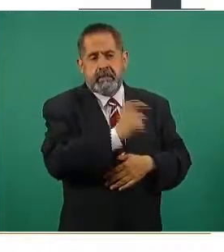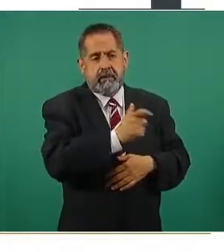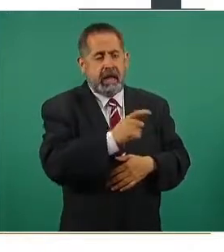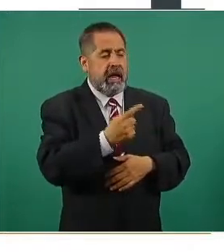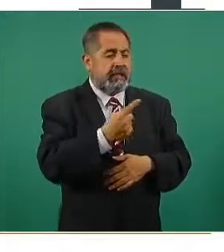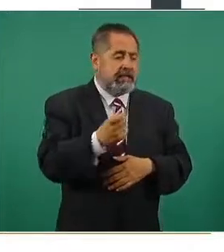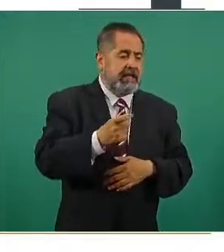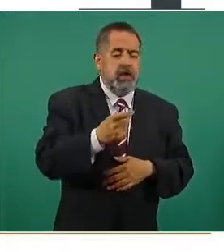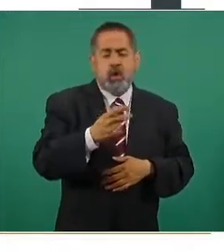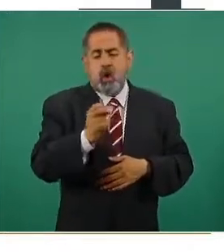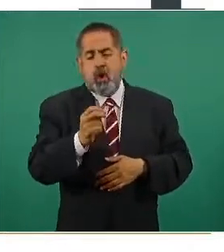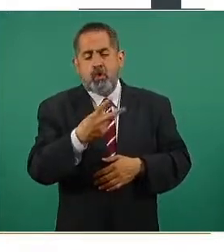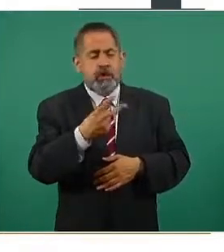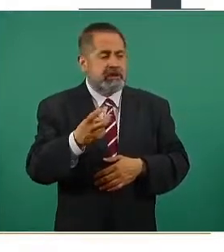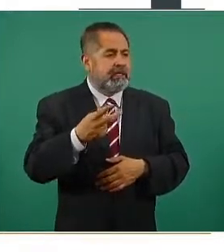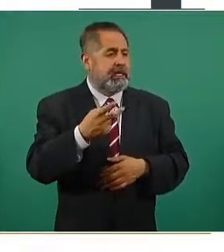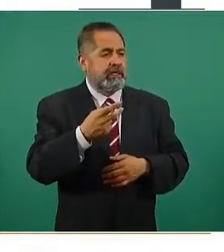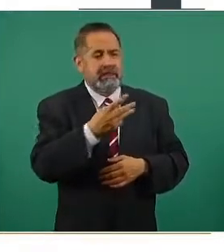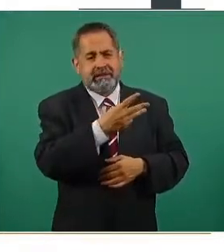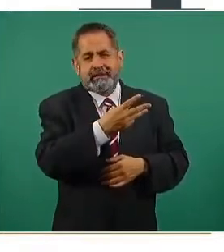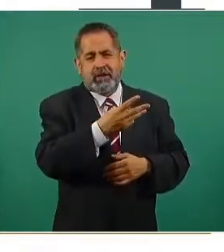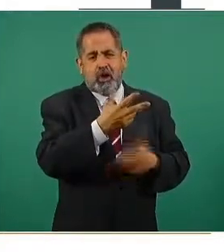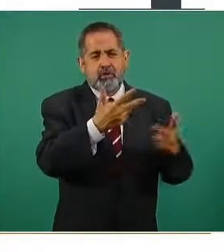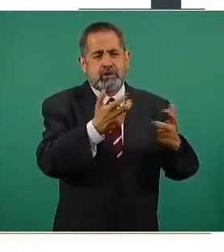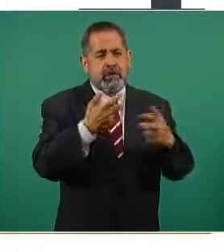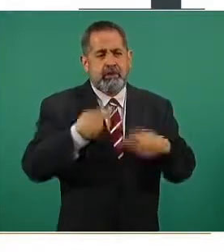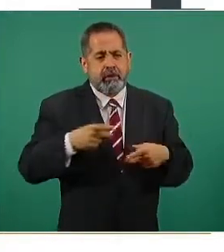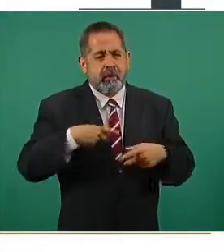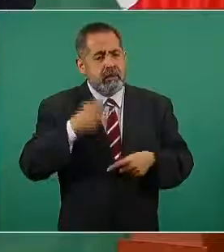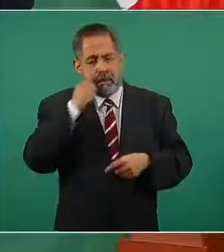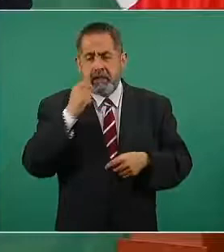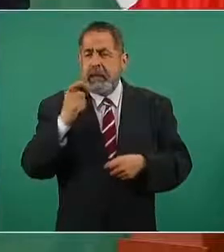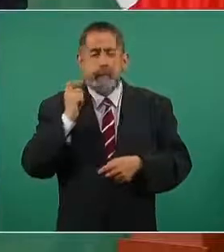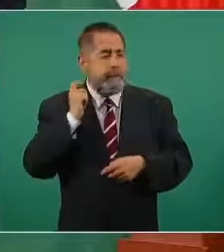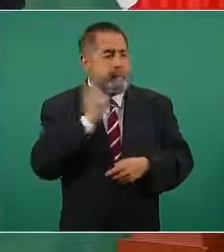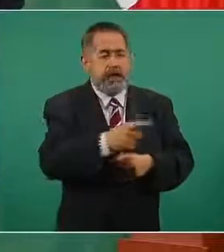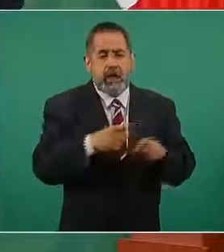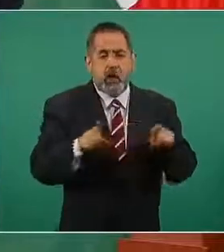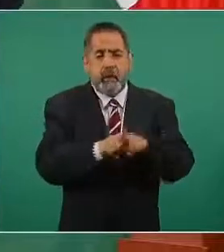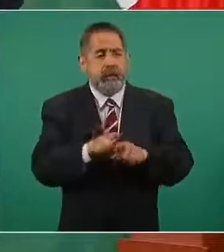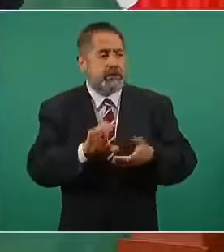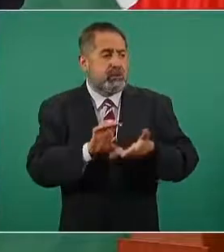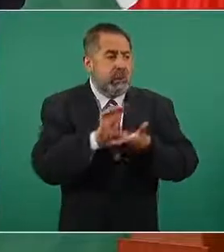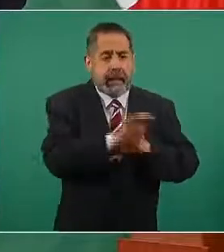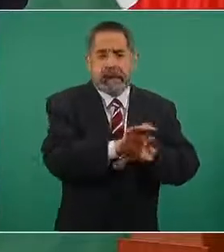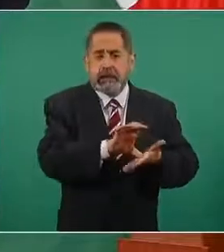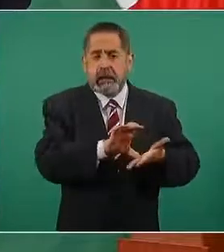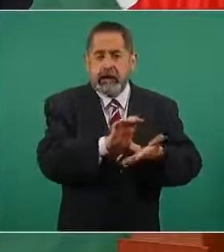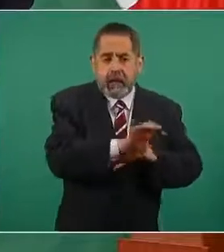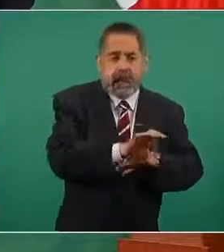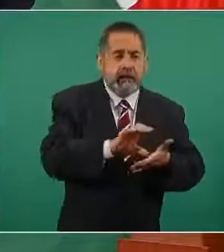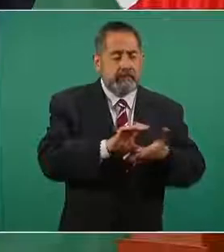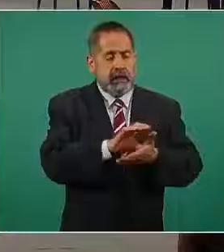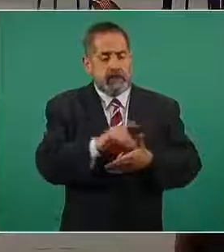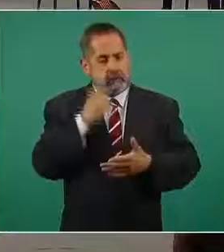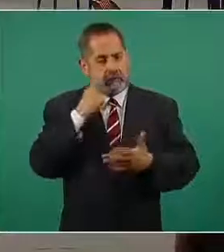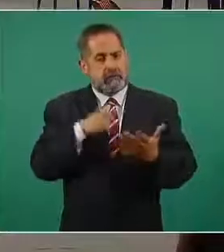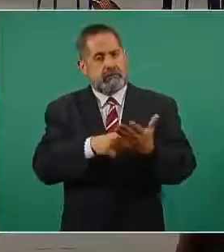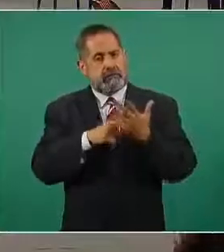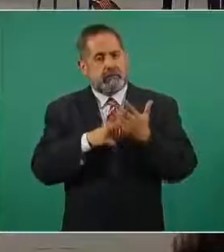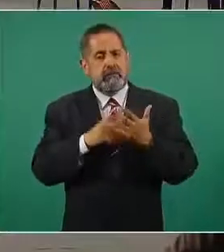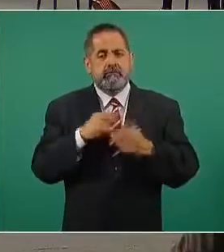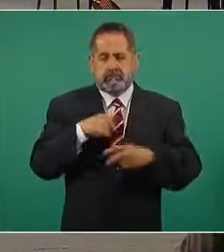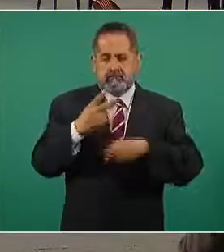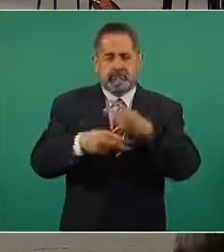100 que por 200, que por 800 o por 2,000 personas. Entonces es uno de los casos que ahorita